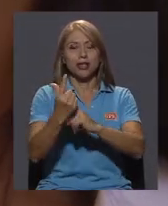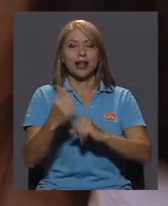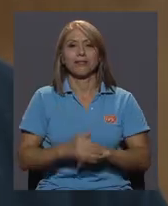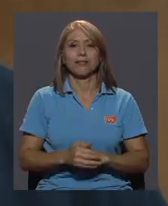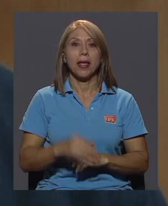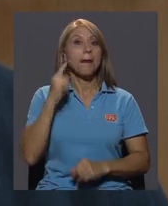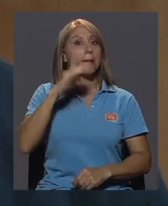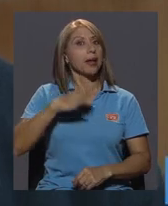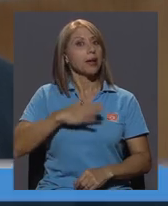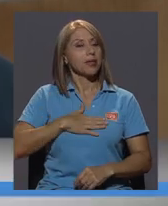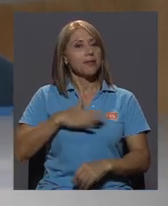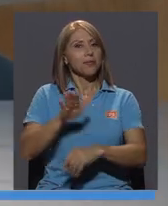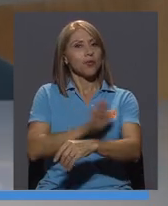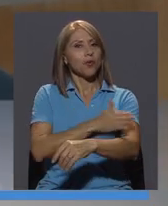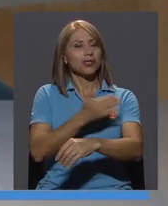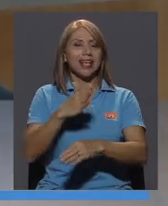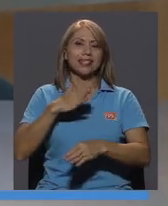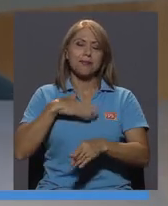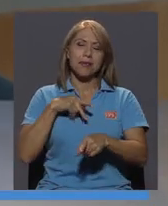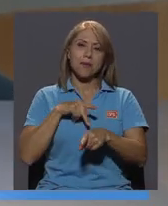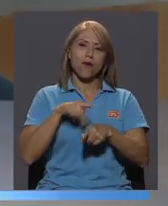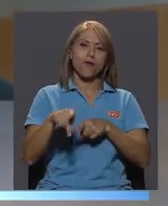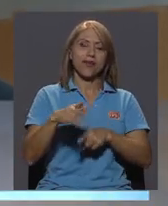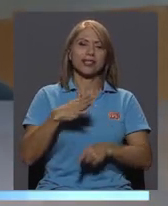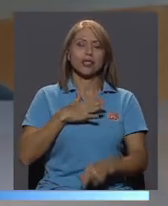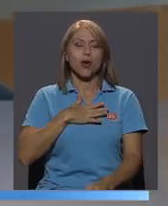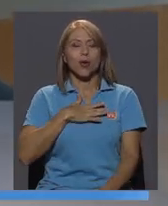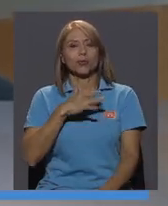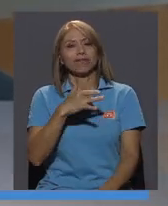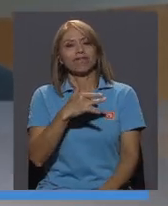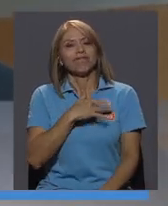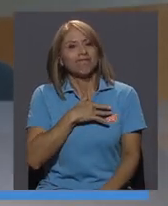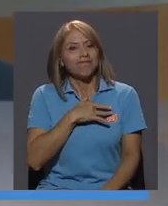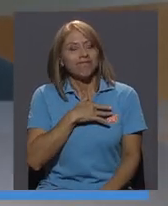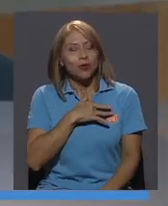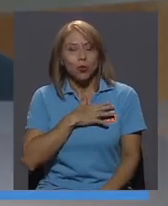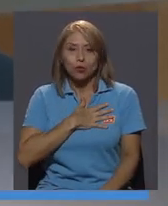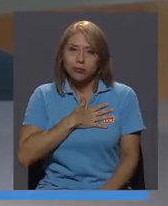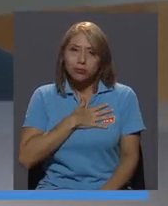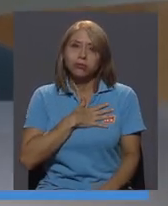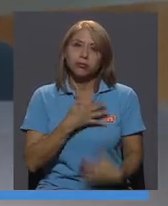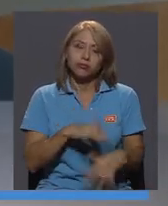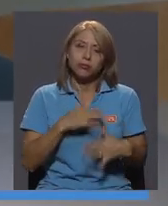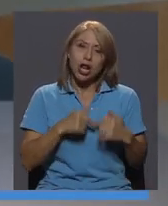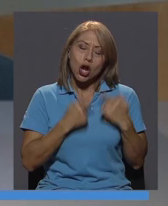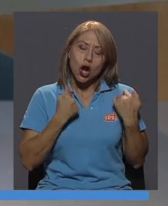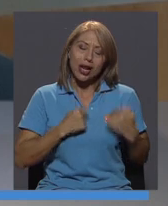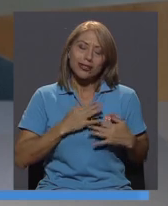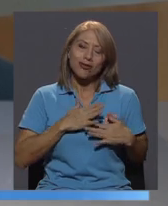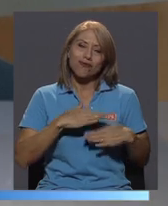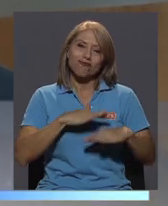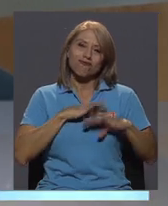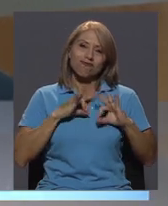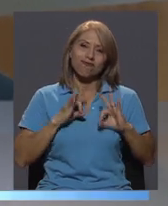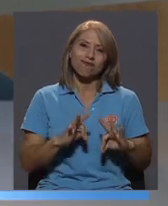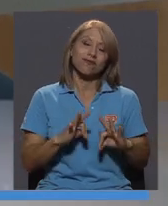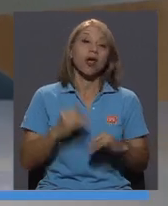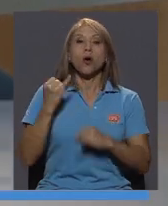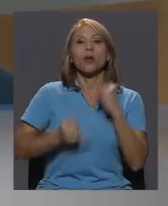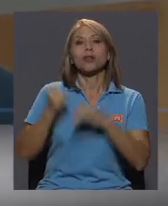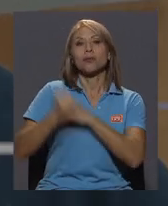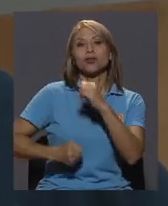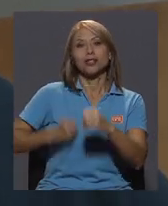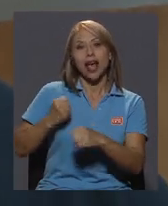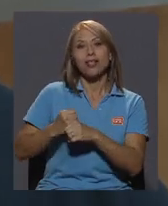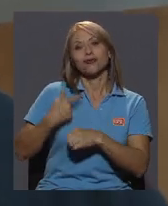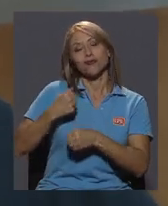La música para mí ha sido mi profesión, mi pasión, lo que me llena el corazón y en estos últimos años también con lo que